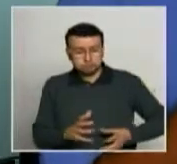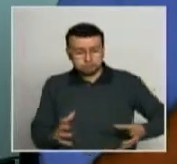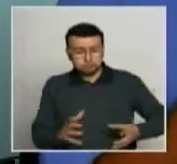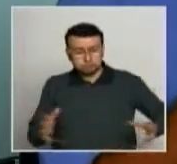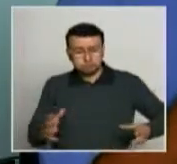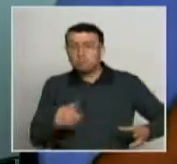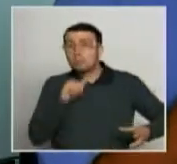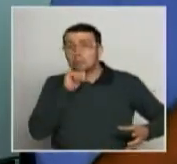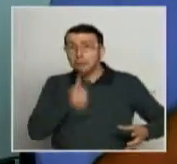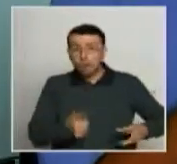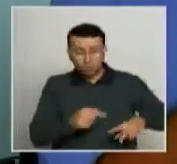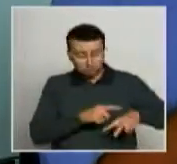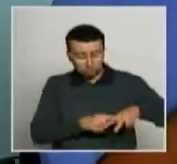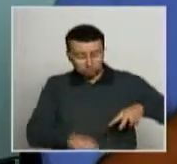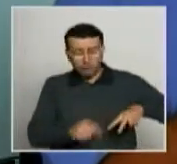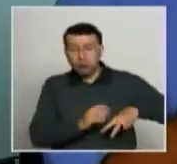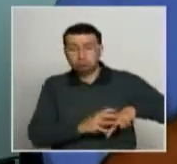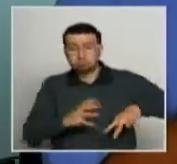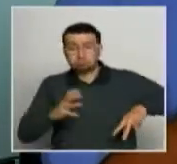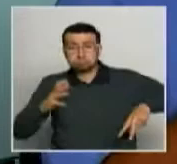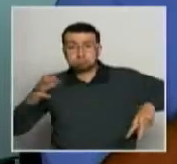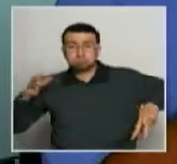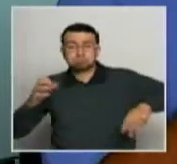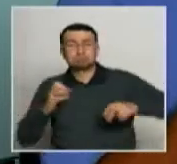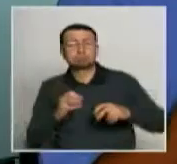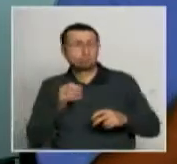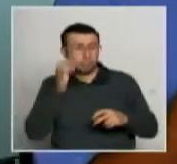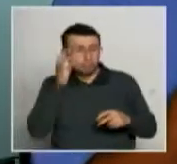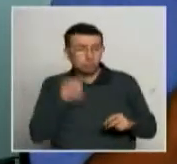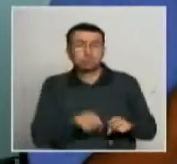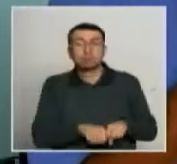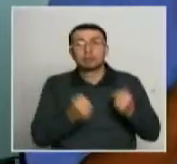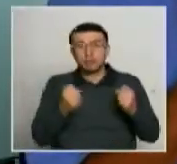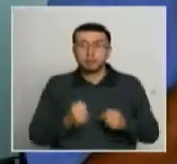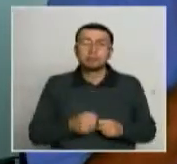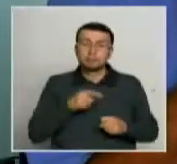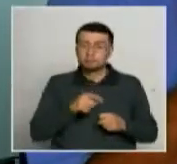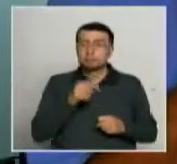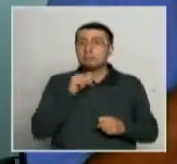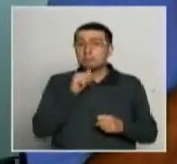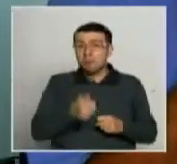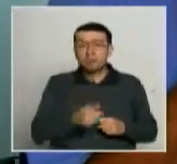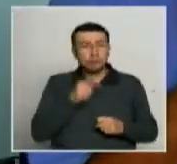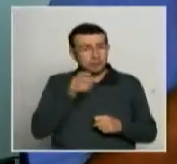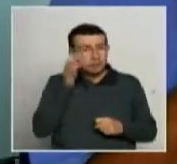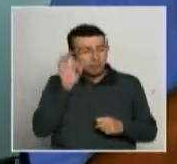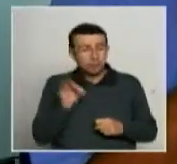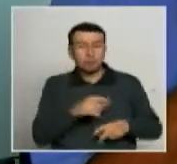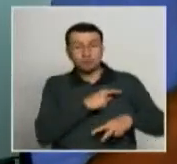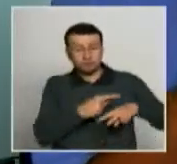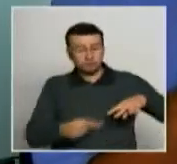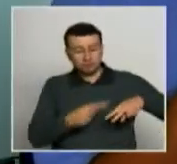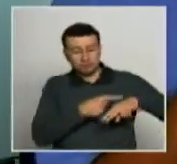daño al paciente, se va a hinchar y podemos ocasionar también incluso la aparición de